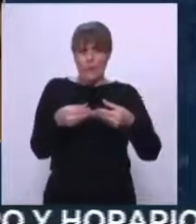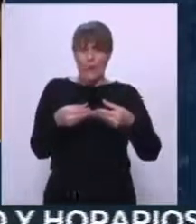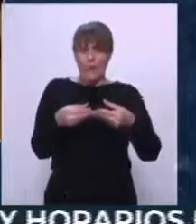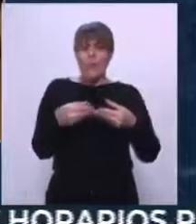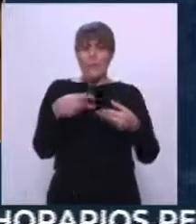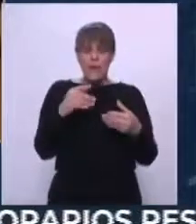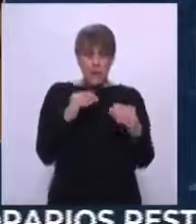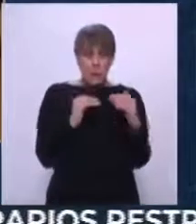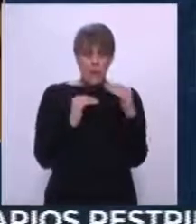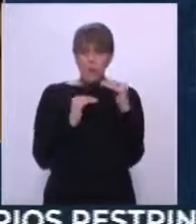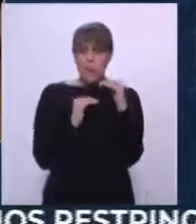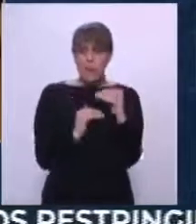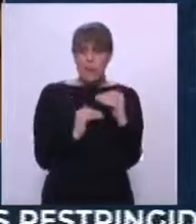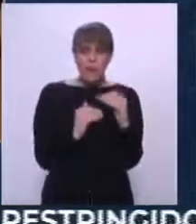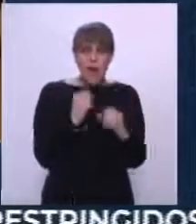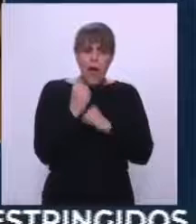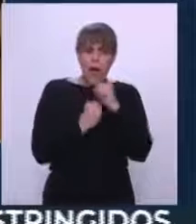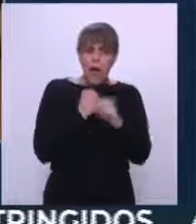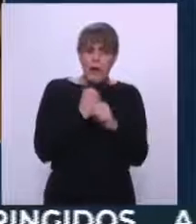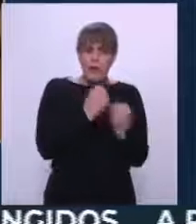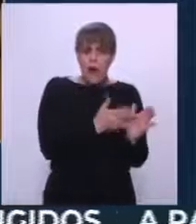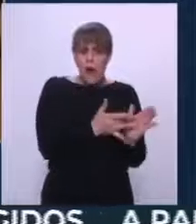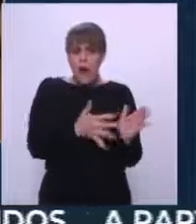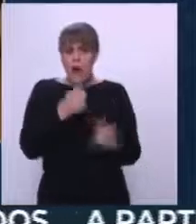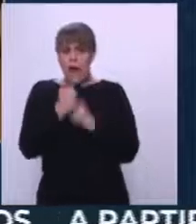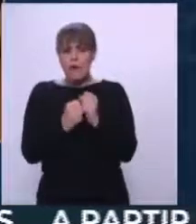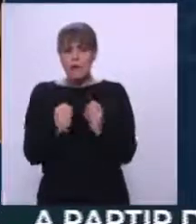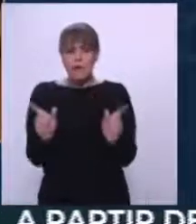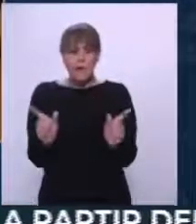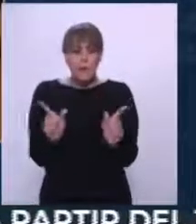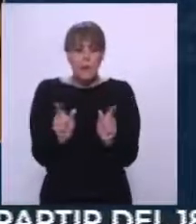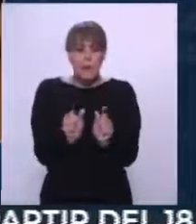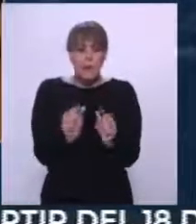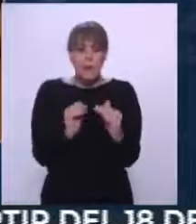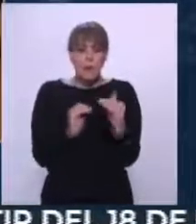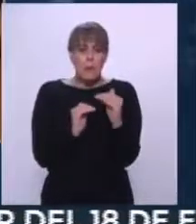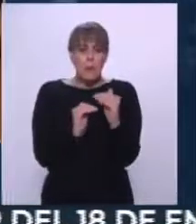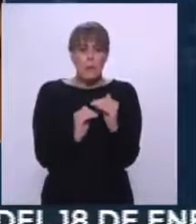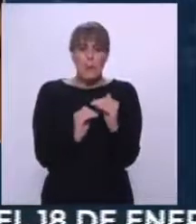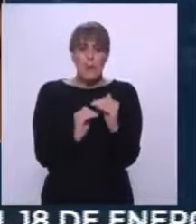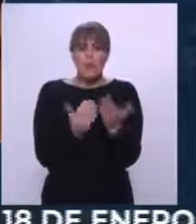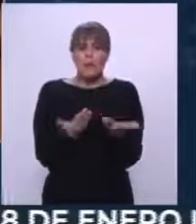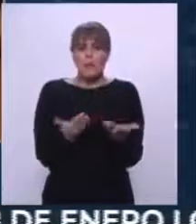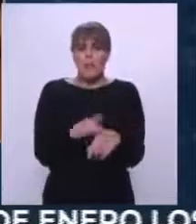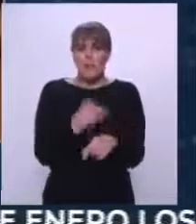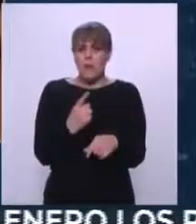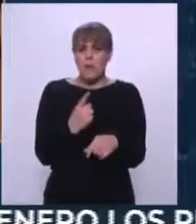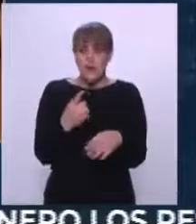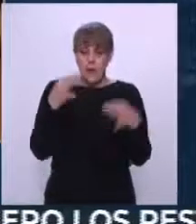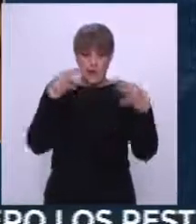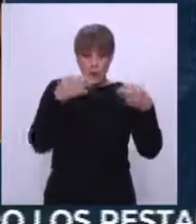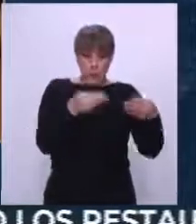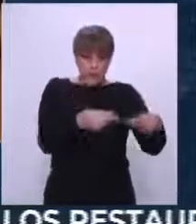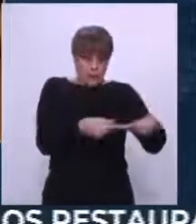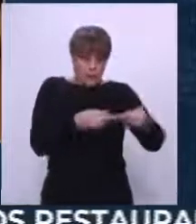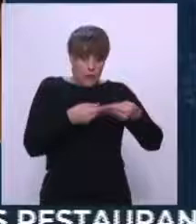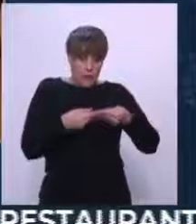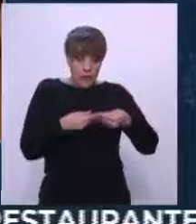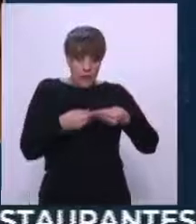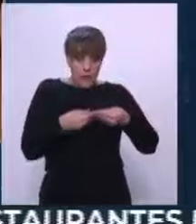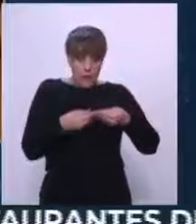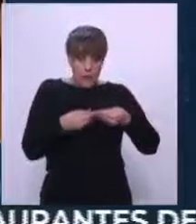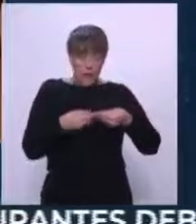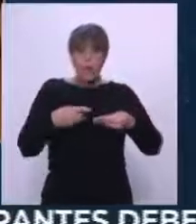tardó la DEA en hacer todas estas investigaciones en México. Además, sí, definitivamente, el documento que se nos presentó, que el